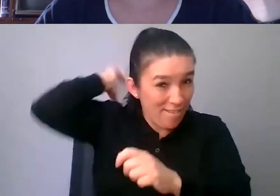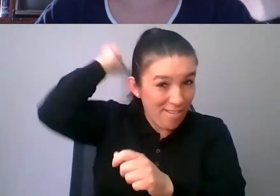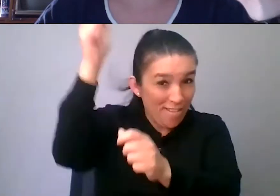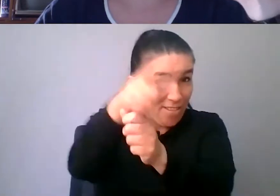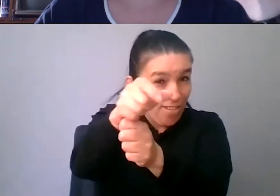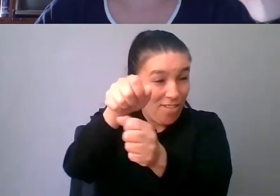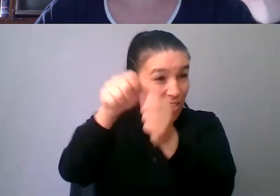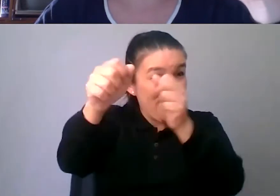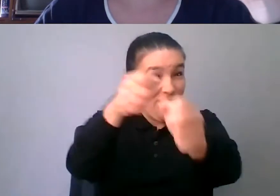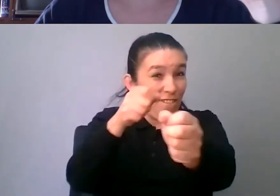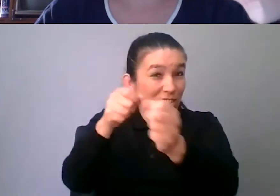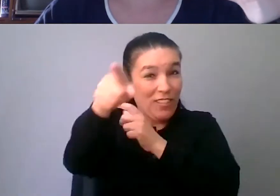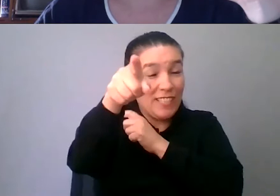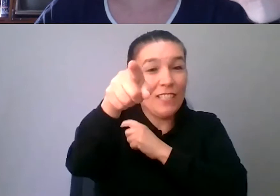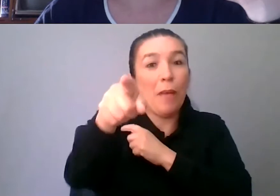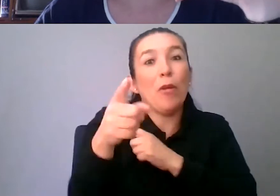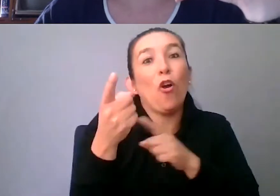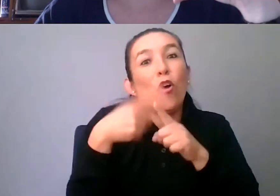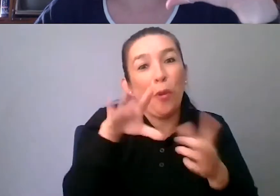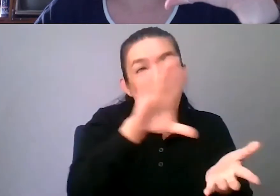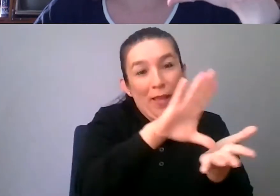pueblos se denomina el pececito.